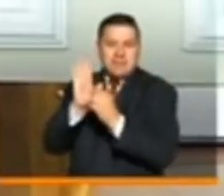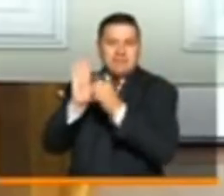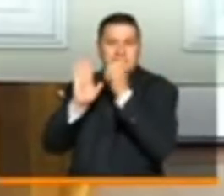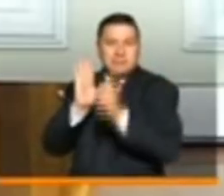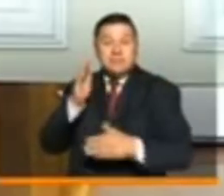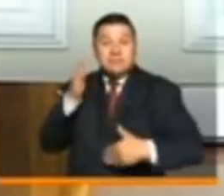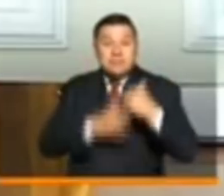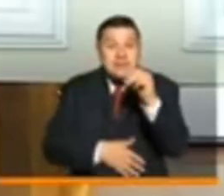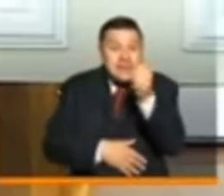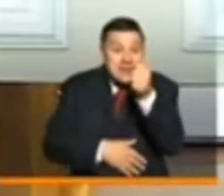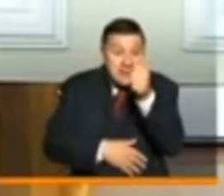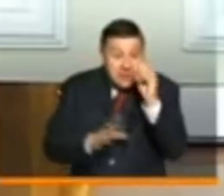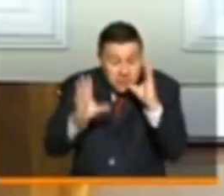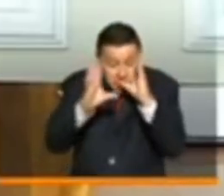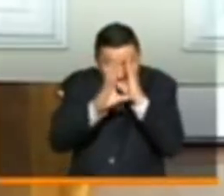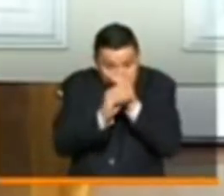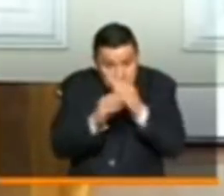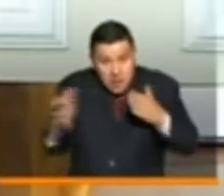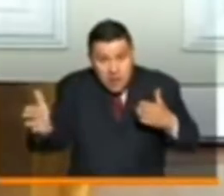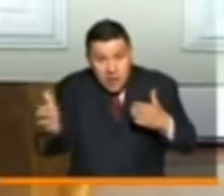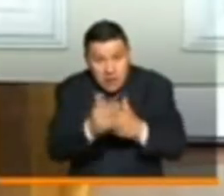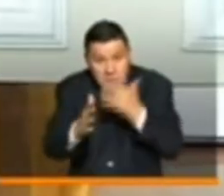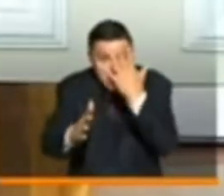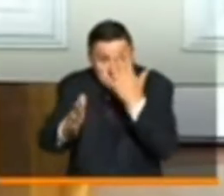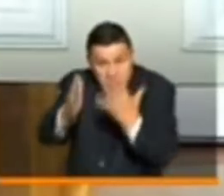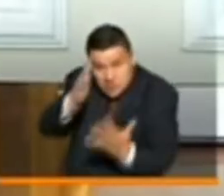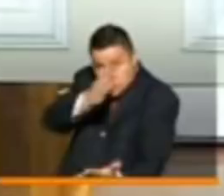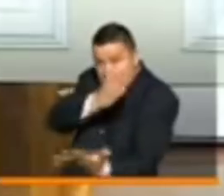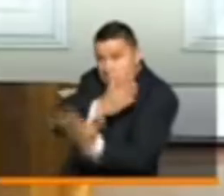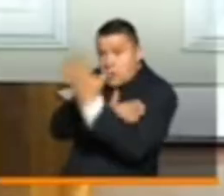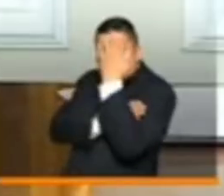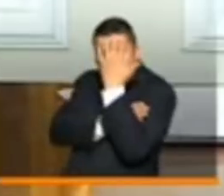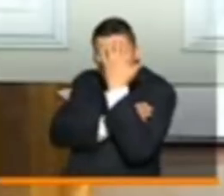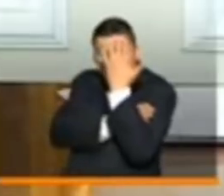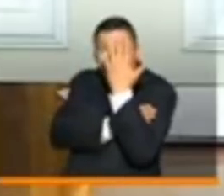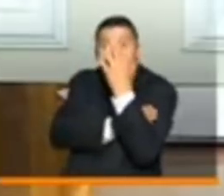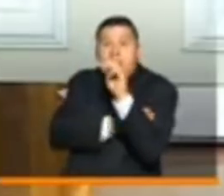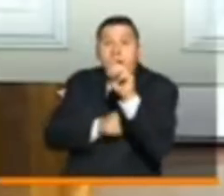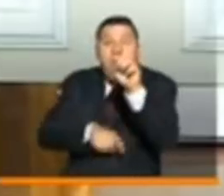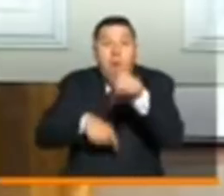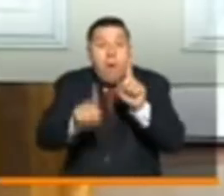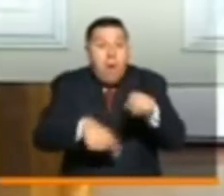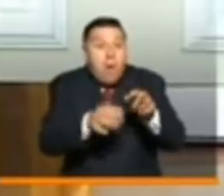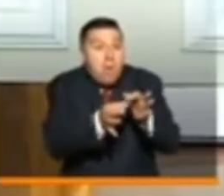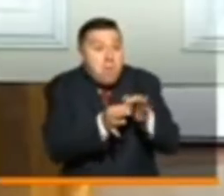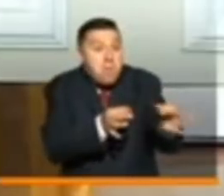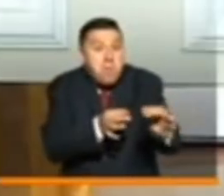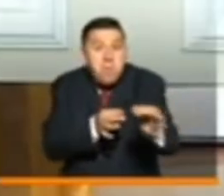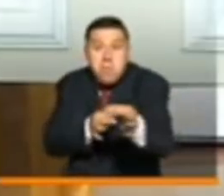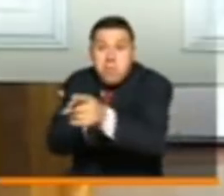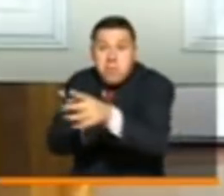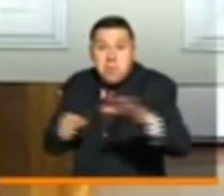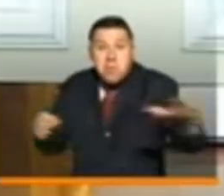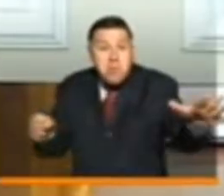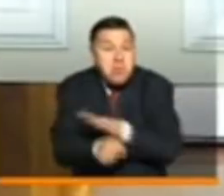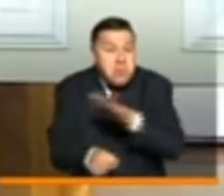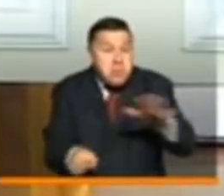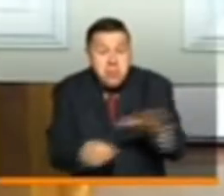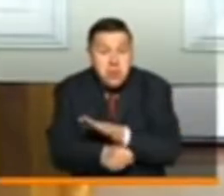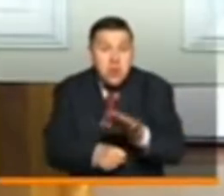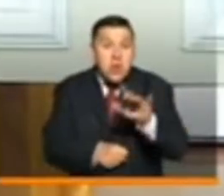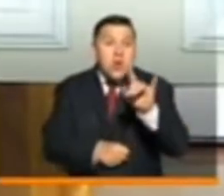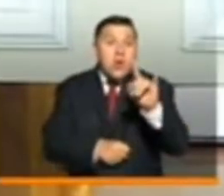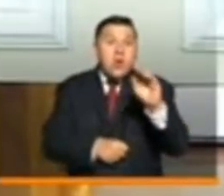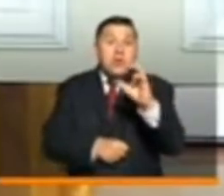desde las 10 de la noche hasta las 5 de la mañana en aquellos municipios donde la ocupación